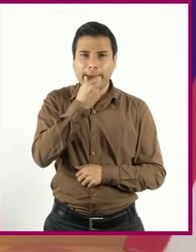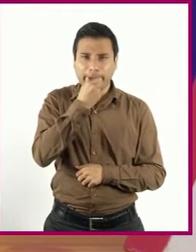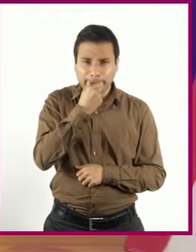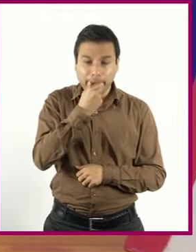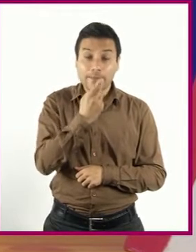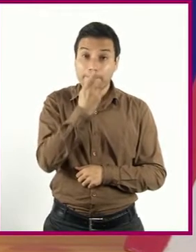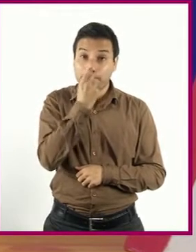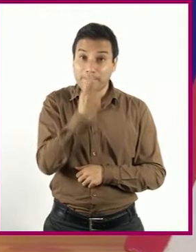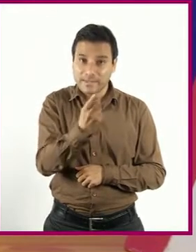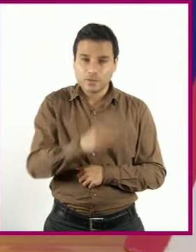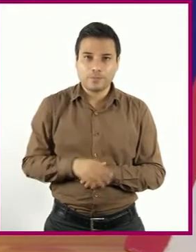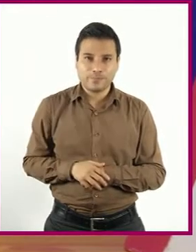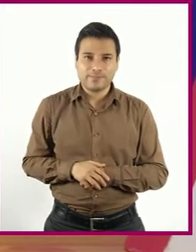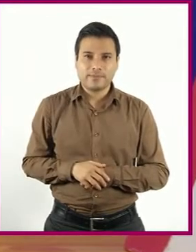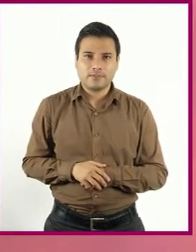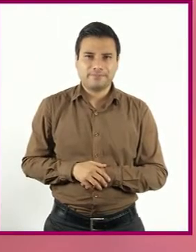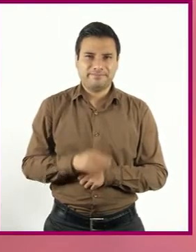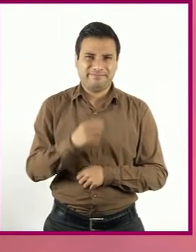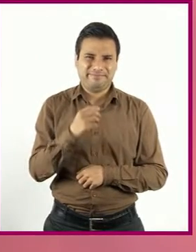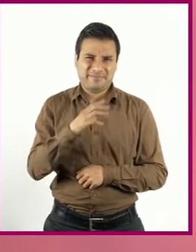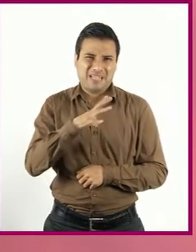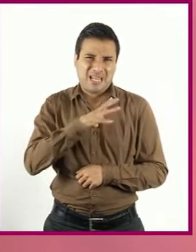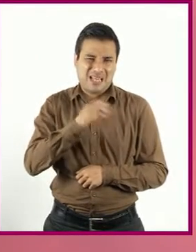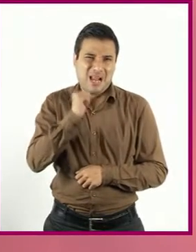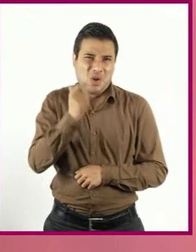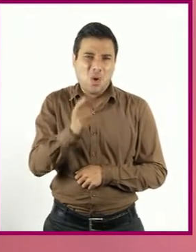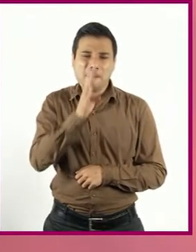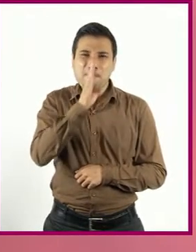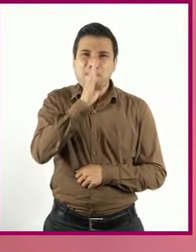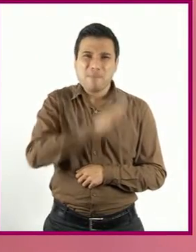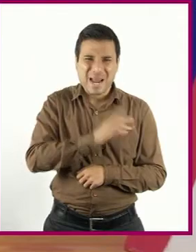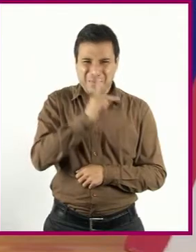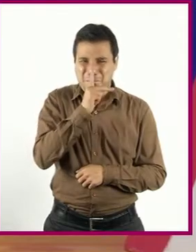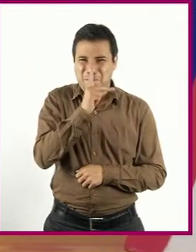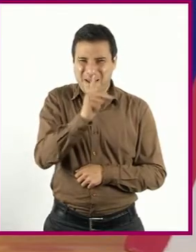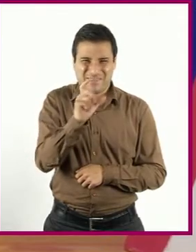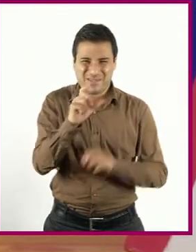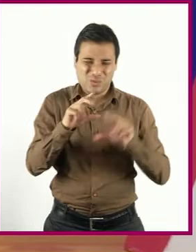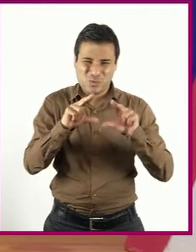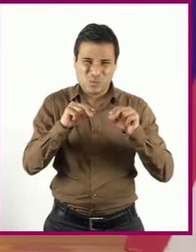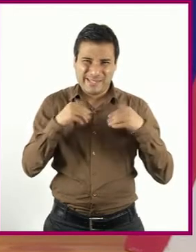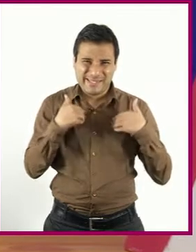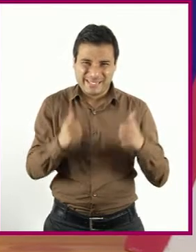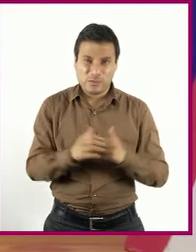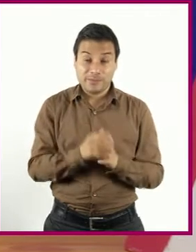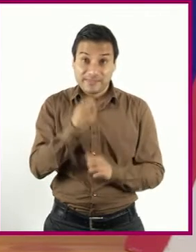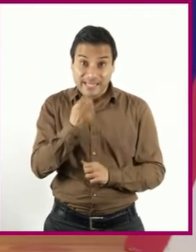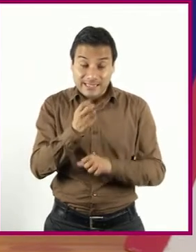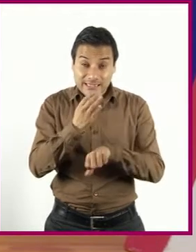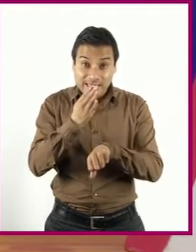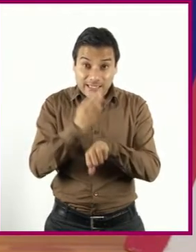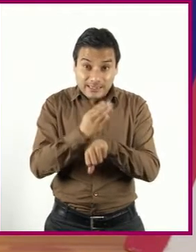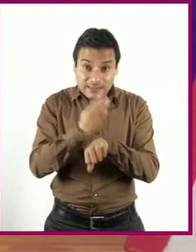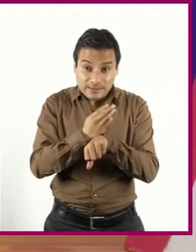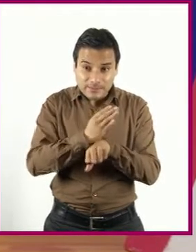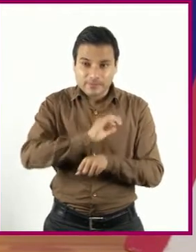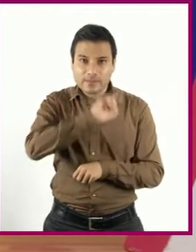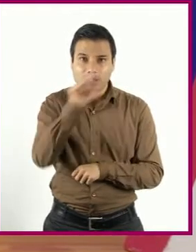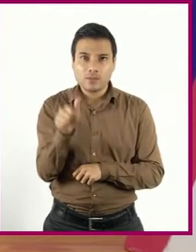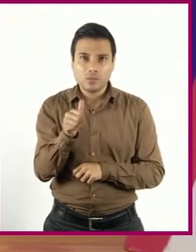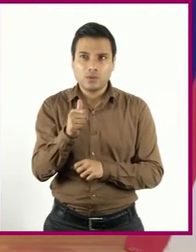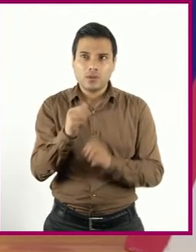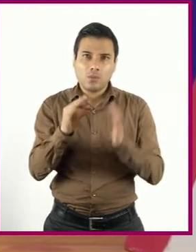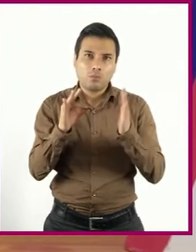que había cometido un diving contra uno de los jugadores del otro equipo y por ese castigo se perdió la oportunidad de anotar puntos